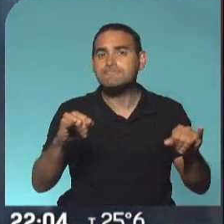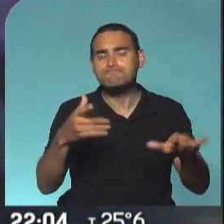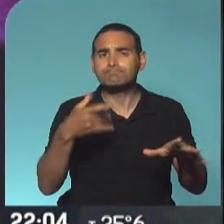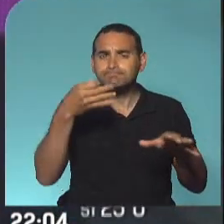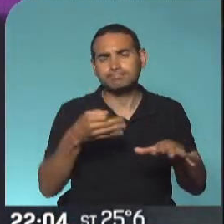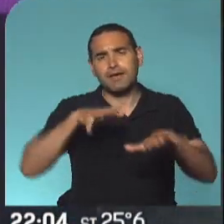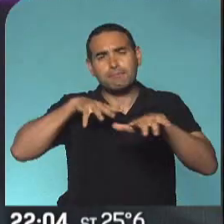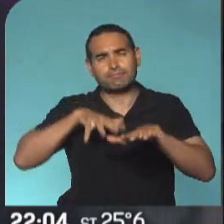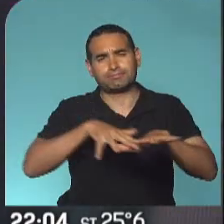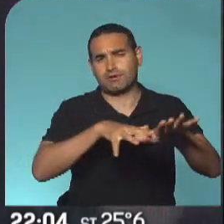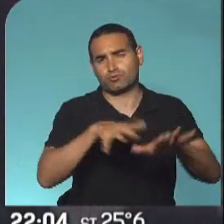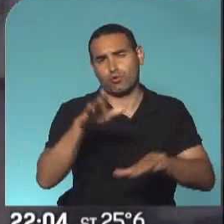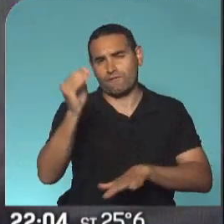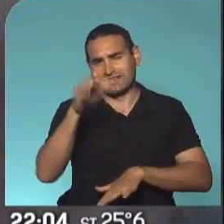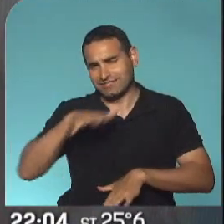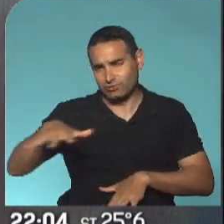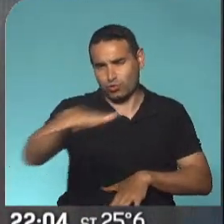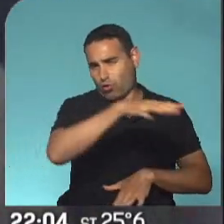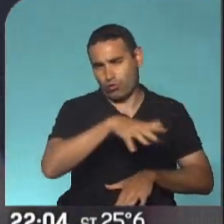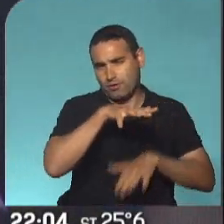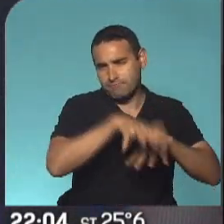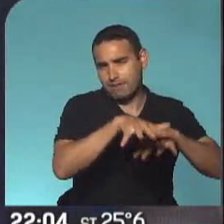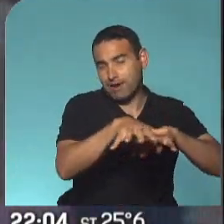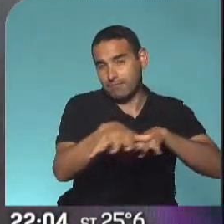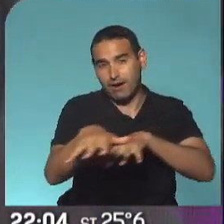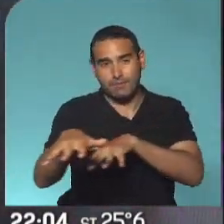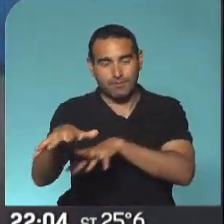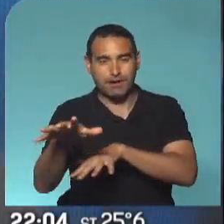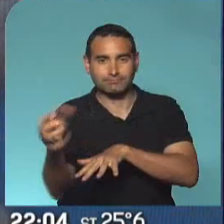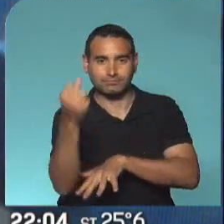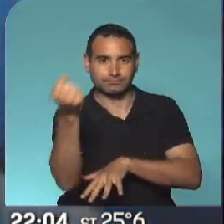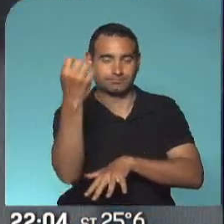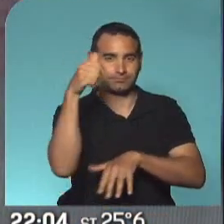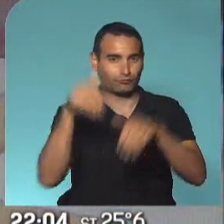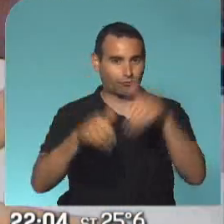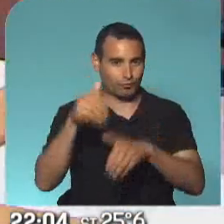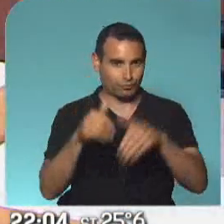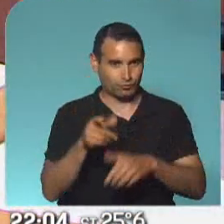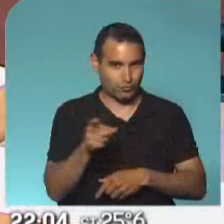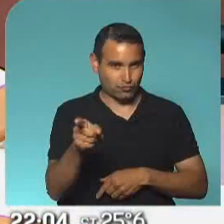una caravana por todo el país para recuperar y liderar la resistencia al gobierno de Bolsonaro.